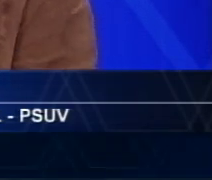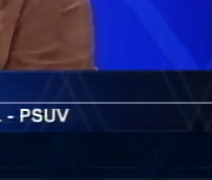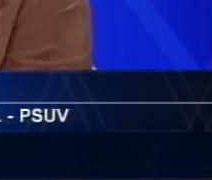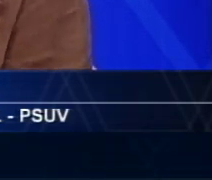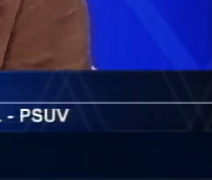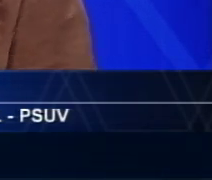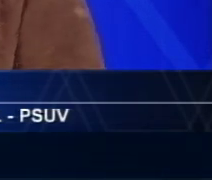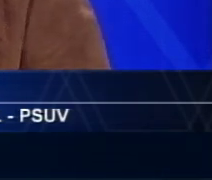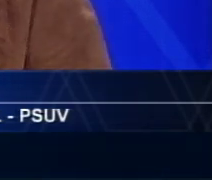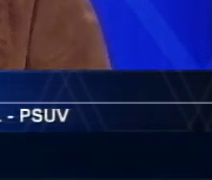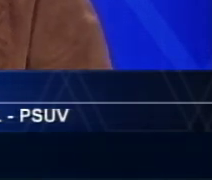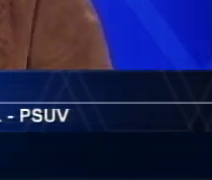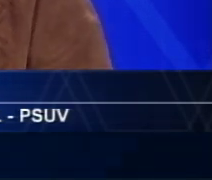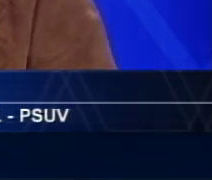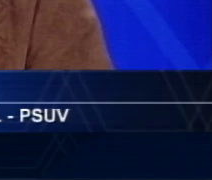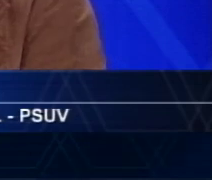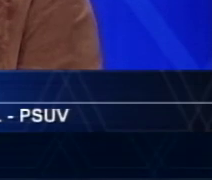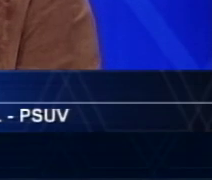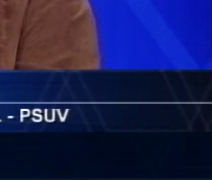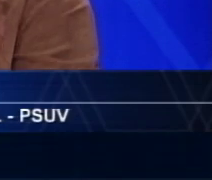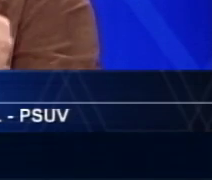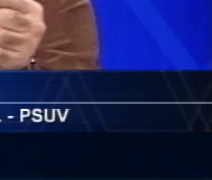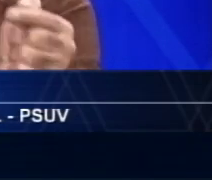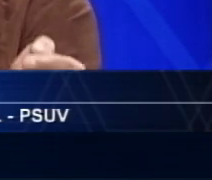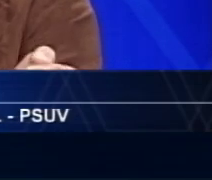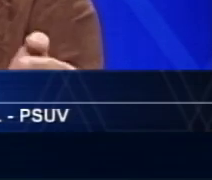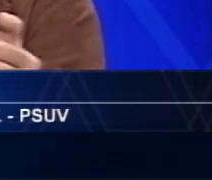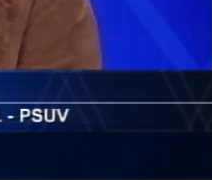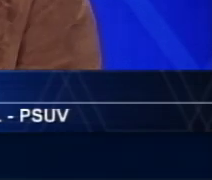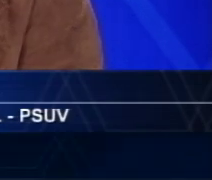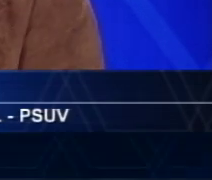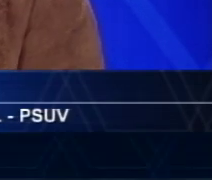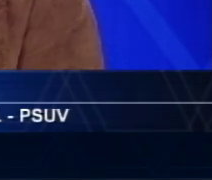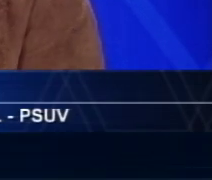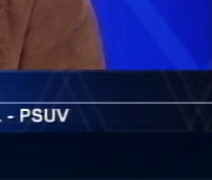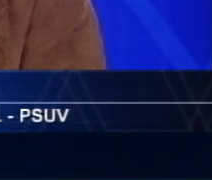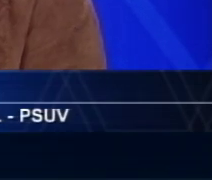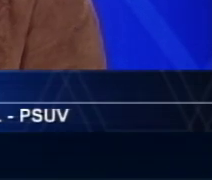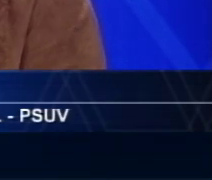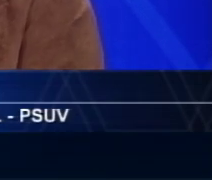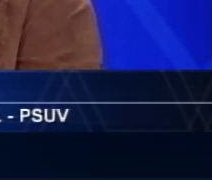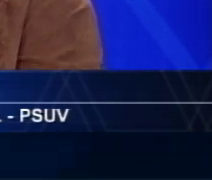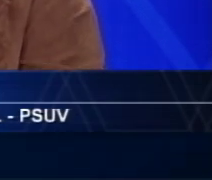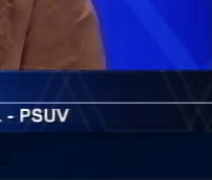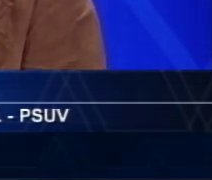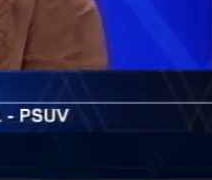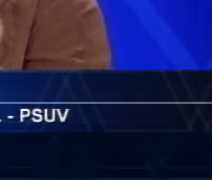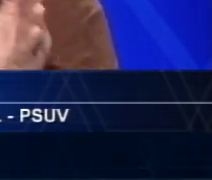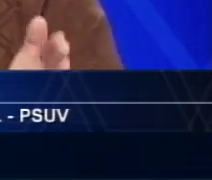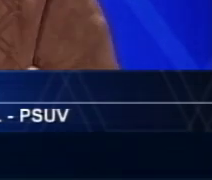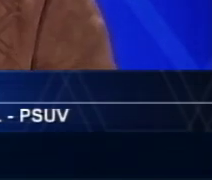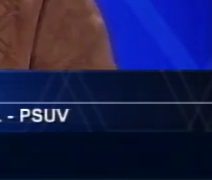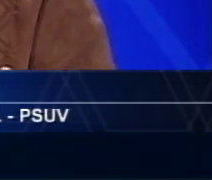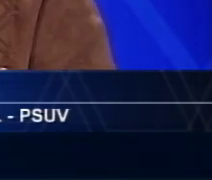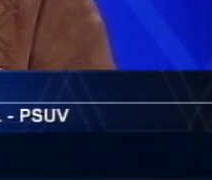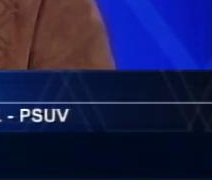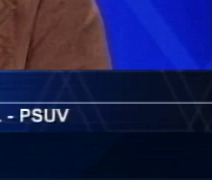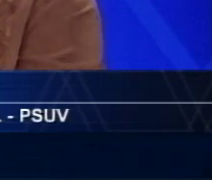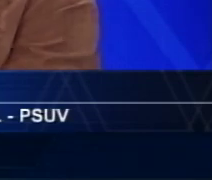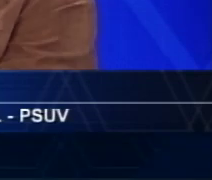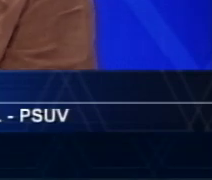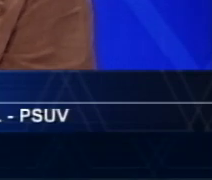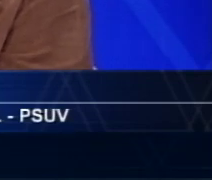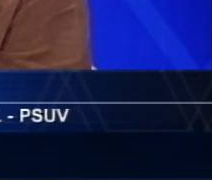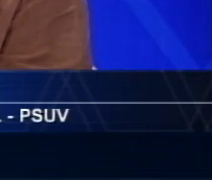un tema importante a debatir, porque estaríamos conversando el gobierno con los sectores de la oposición